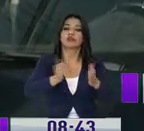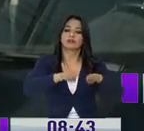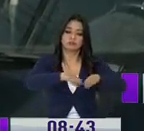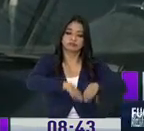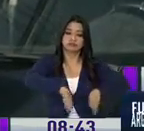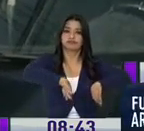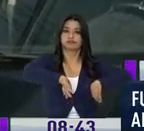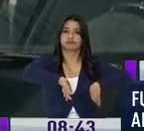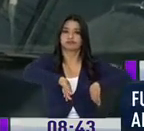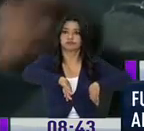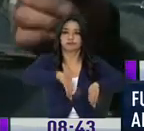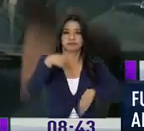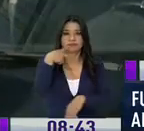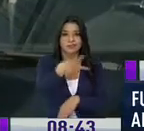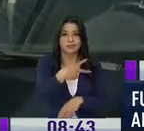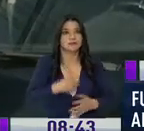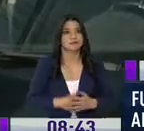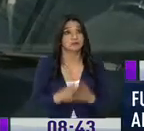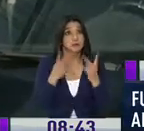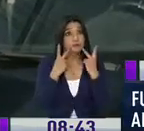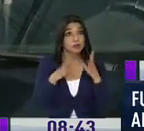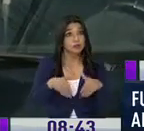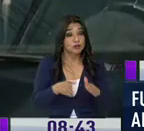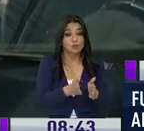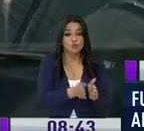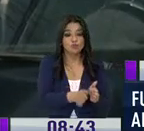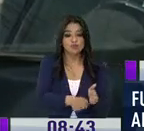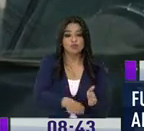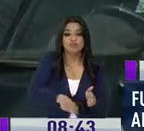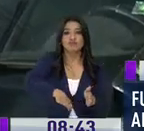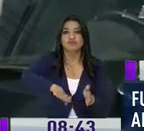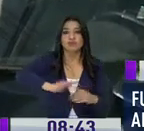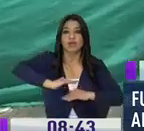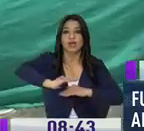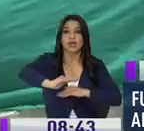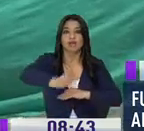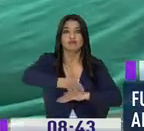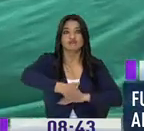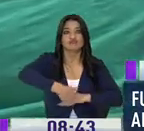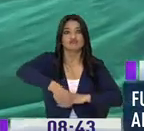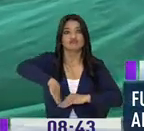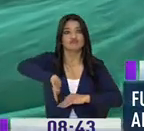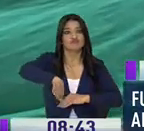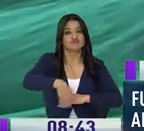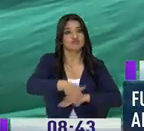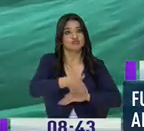al momento. Que usted ve cómo está hundiéndose el pavimento.